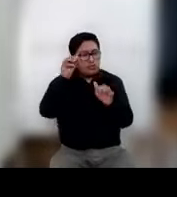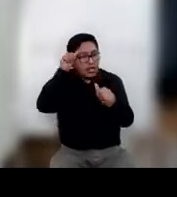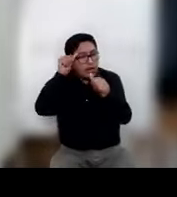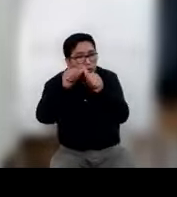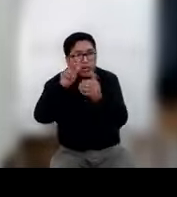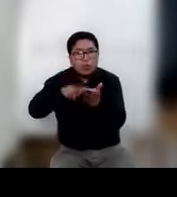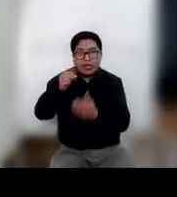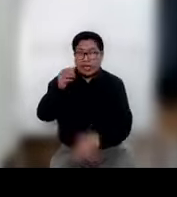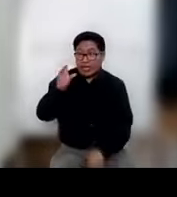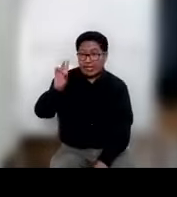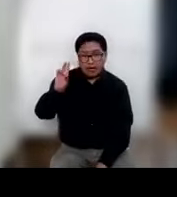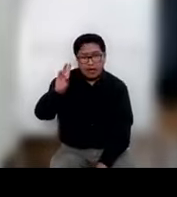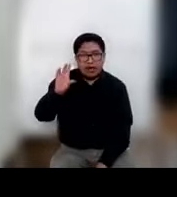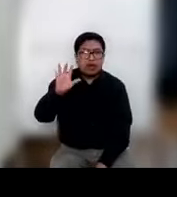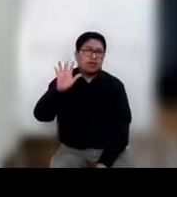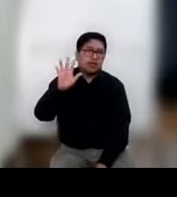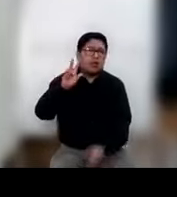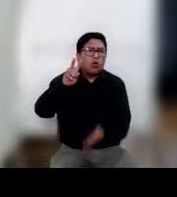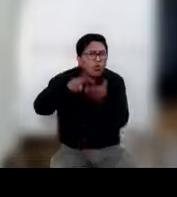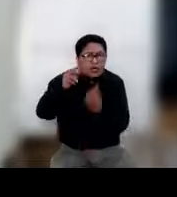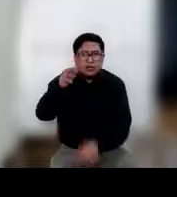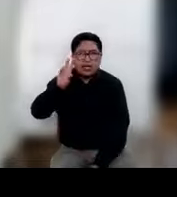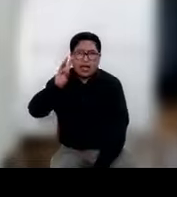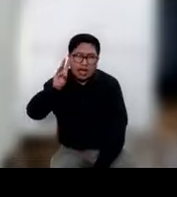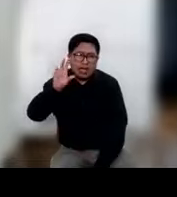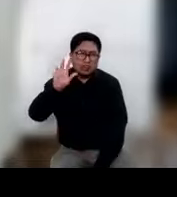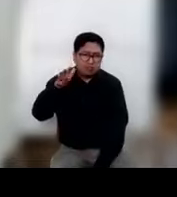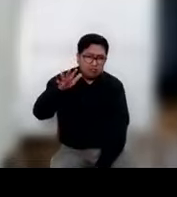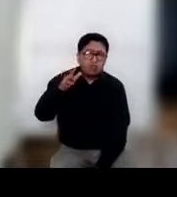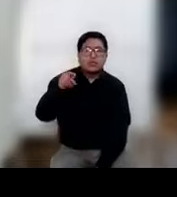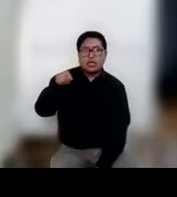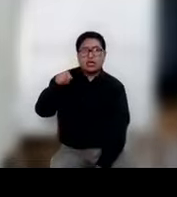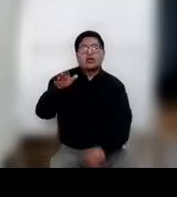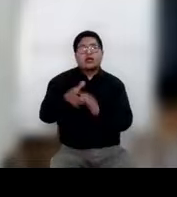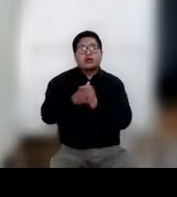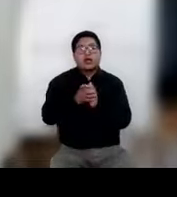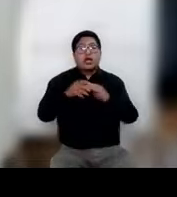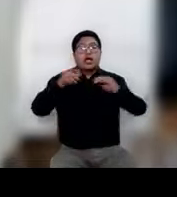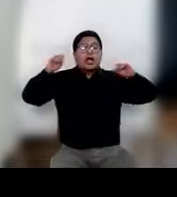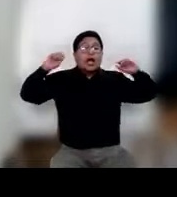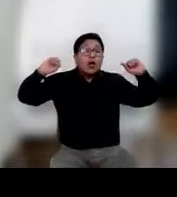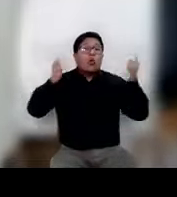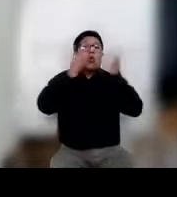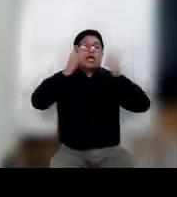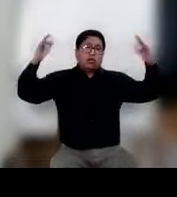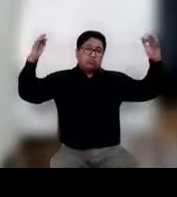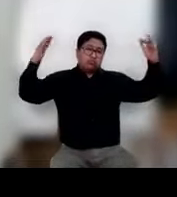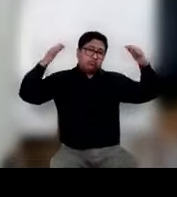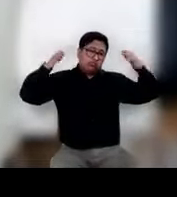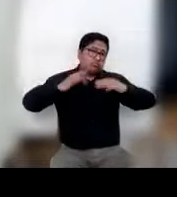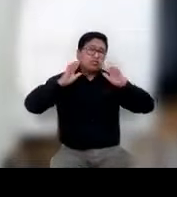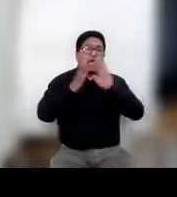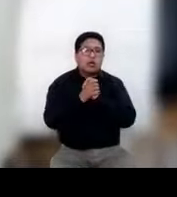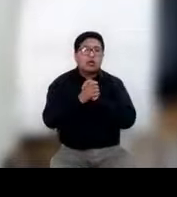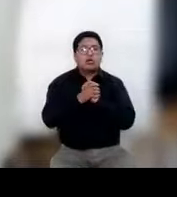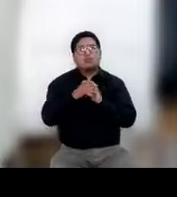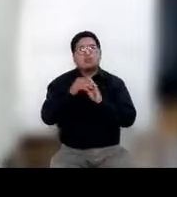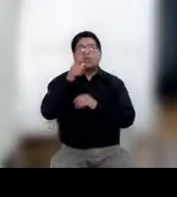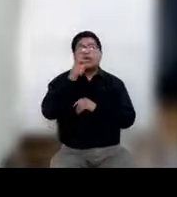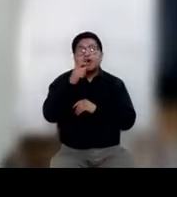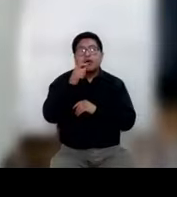2017 el 2016 17 se llevaron adelante encuentros nacionales como promovidos por